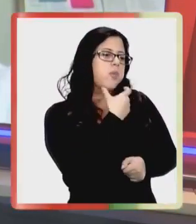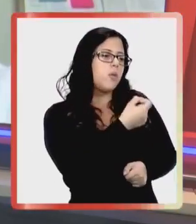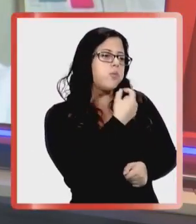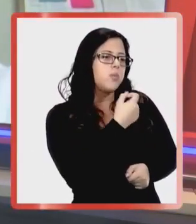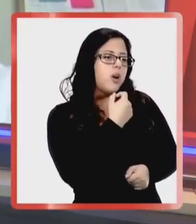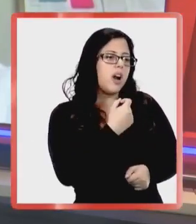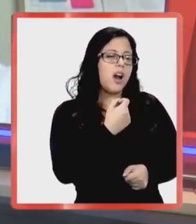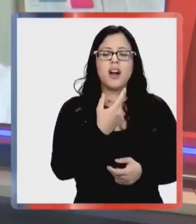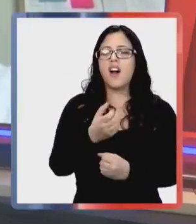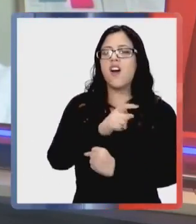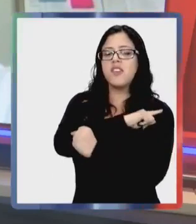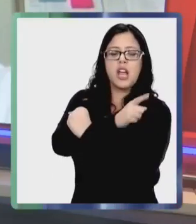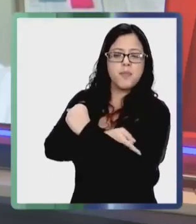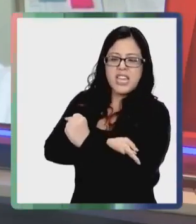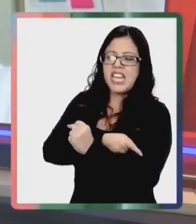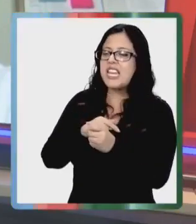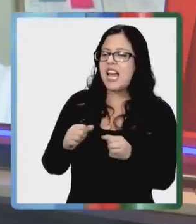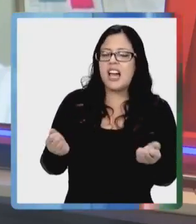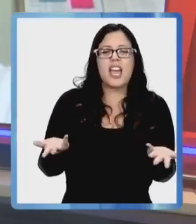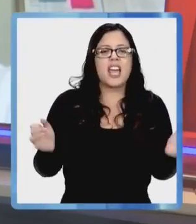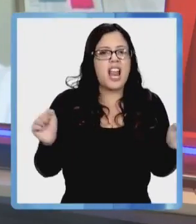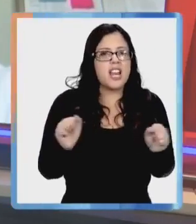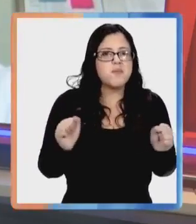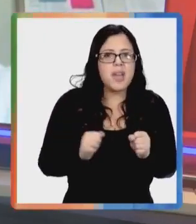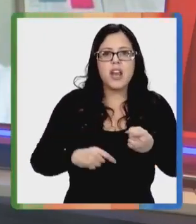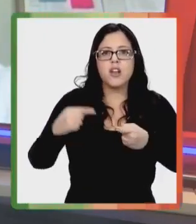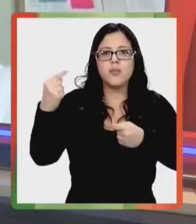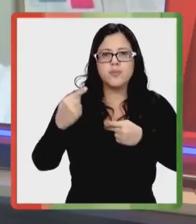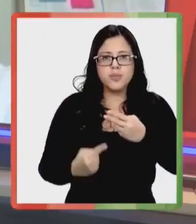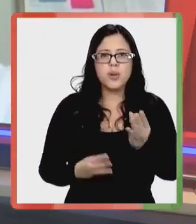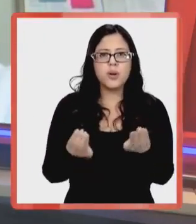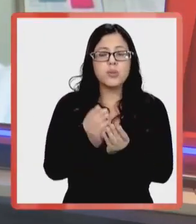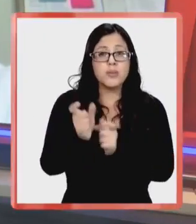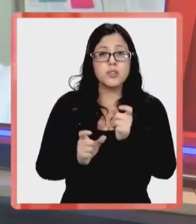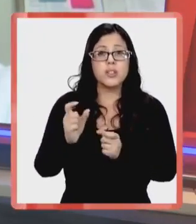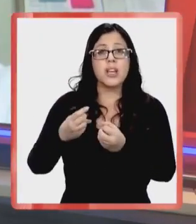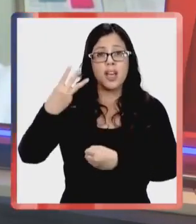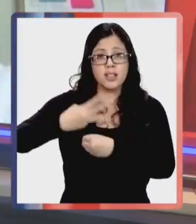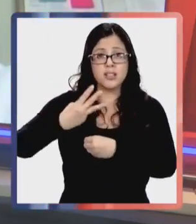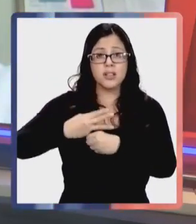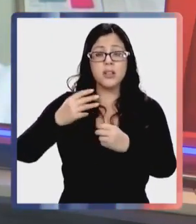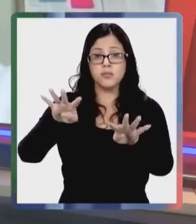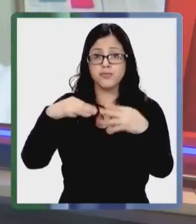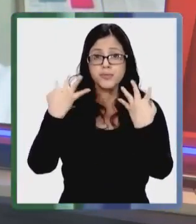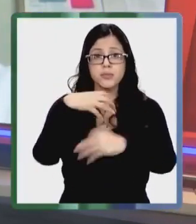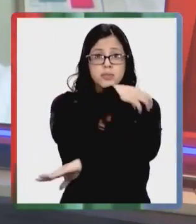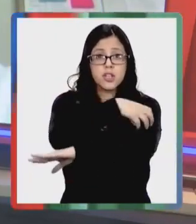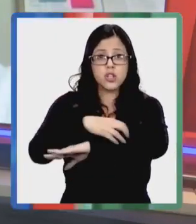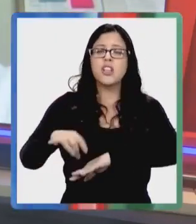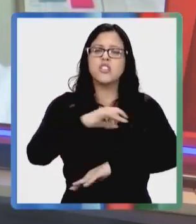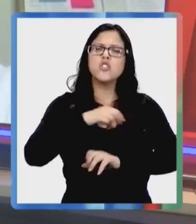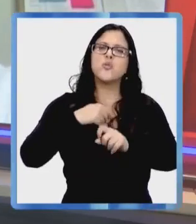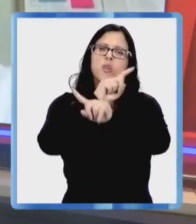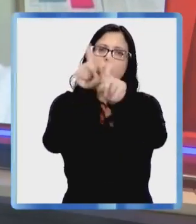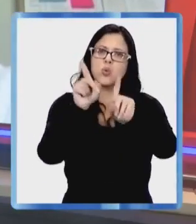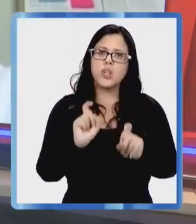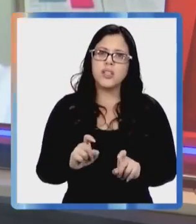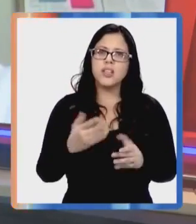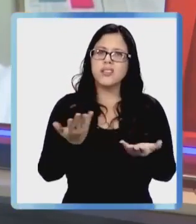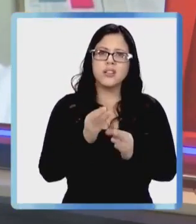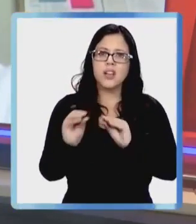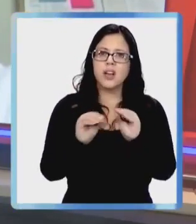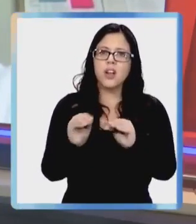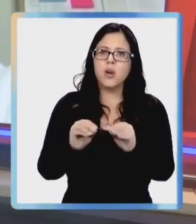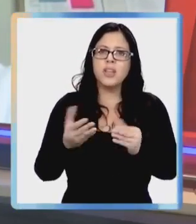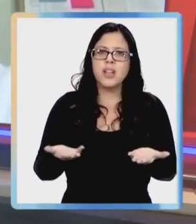tanto, tome la vitamina tanto, en esta época del invierno, dicen. Hay muchas personas mayores que nos están viendo en las regiones de Chile. Quiero preguntarle,